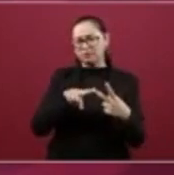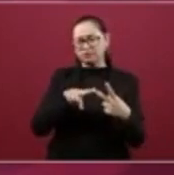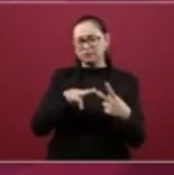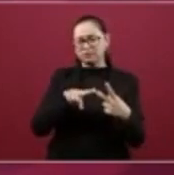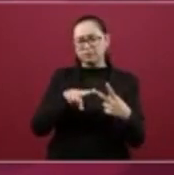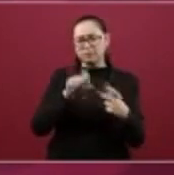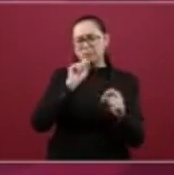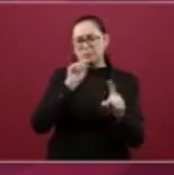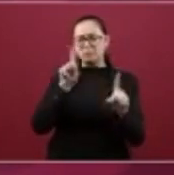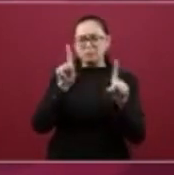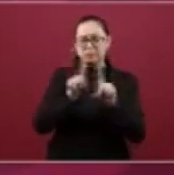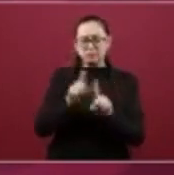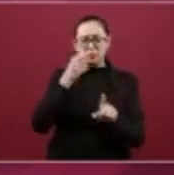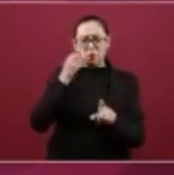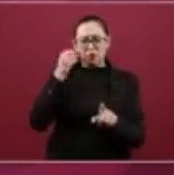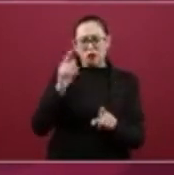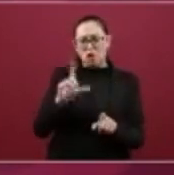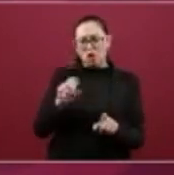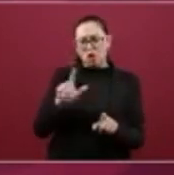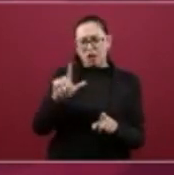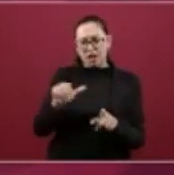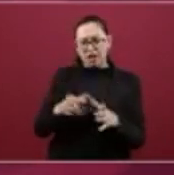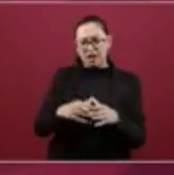el obispo Lona,